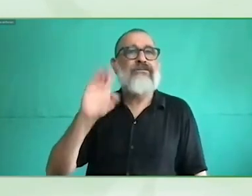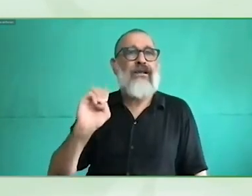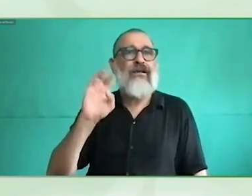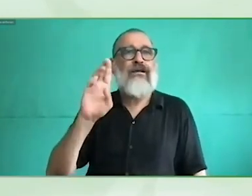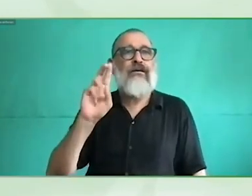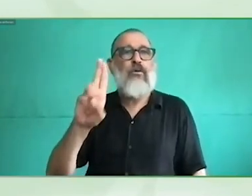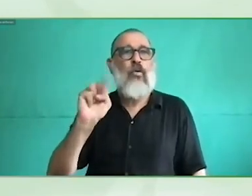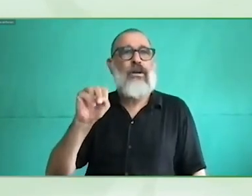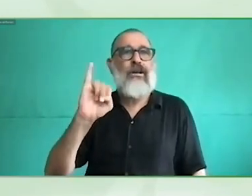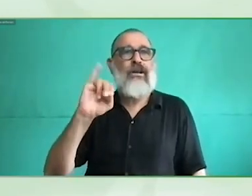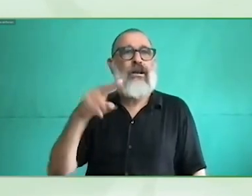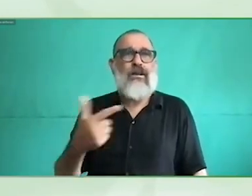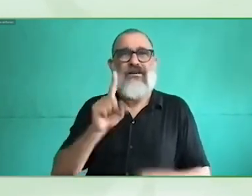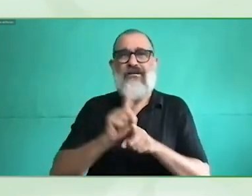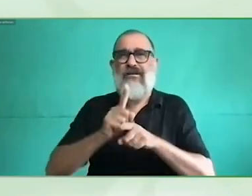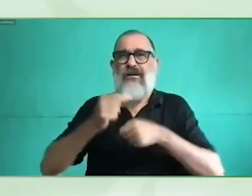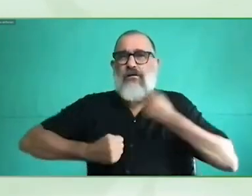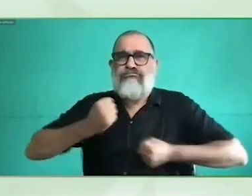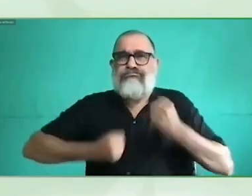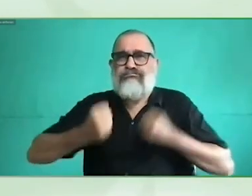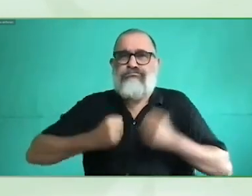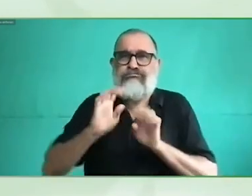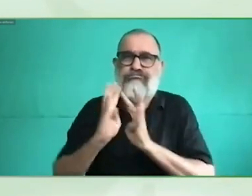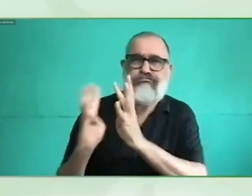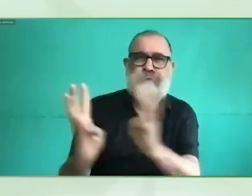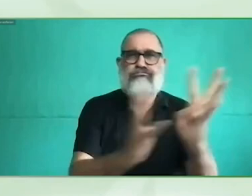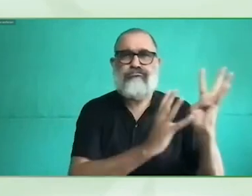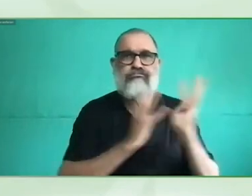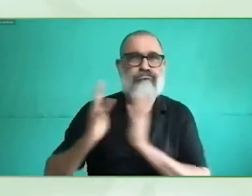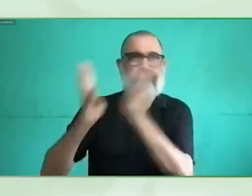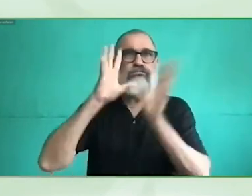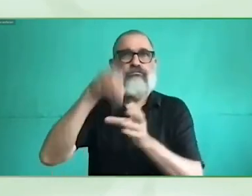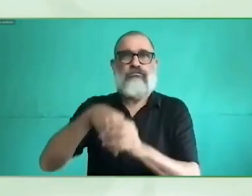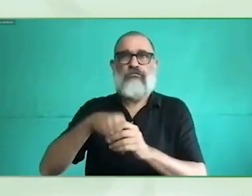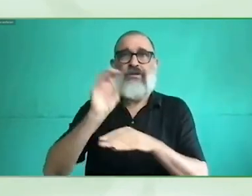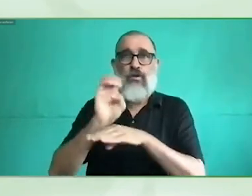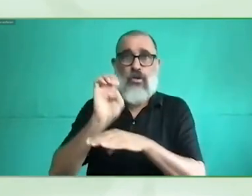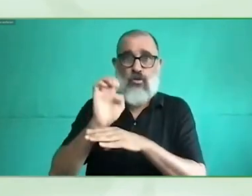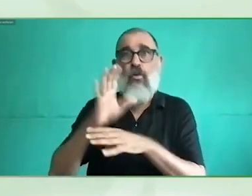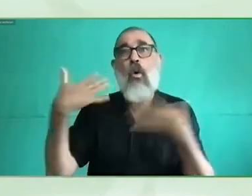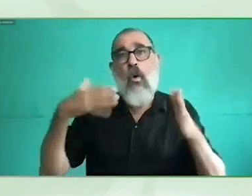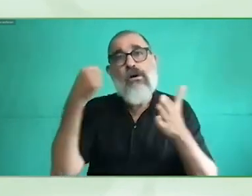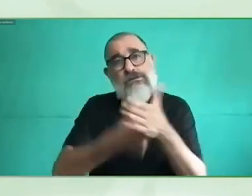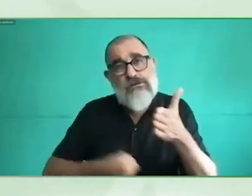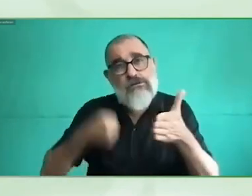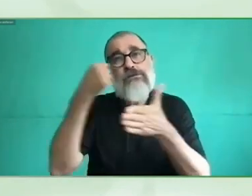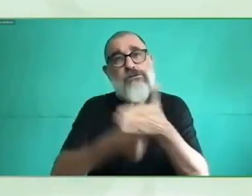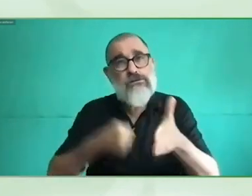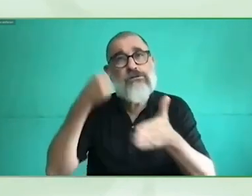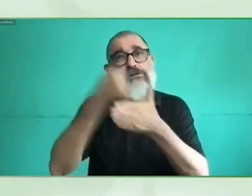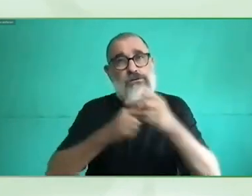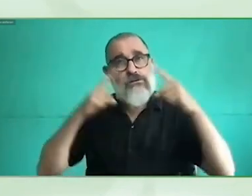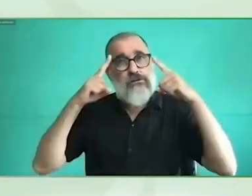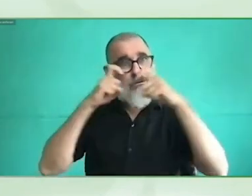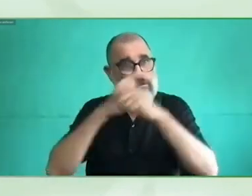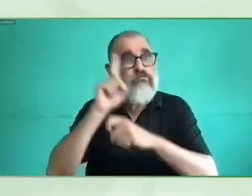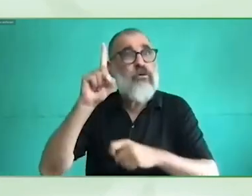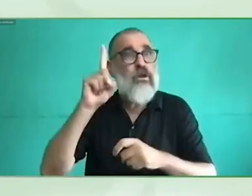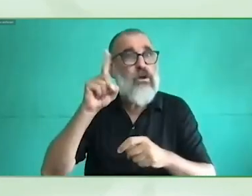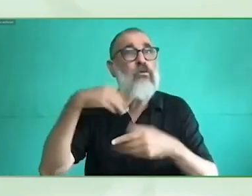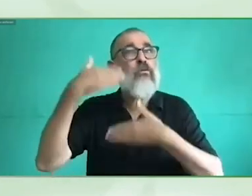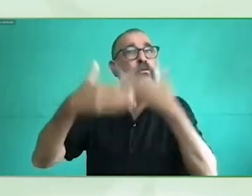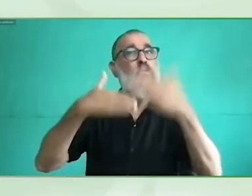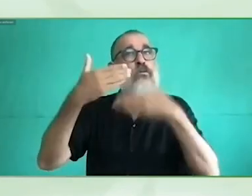que la participación está en todos lados en la escuela en el colegio en una reunión